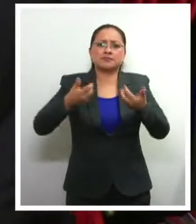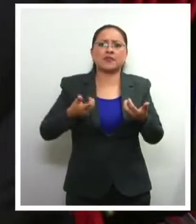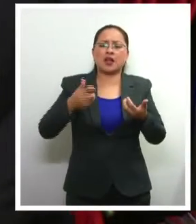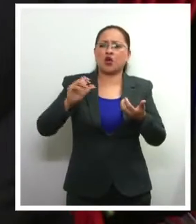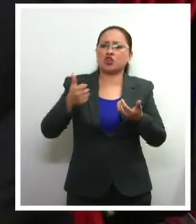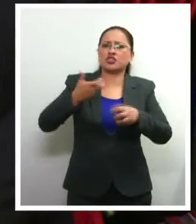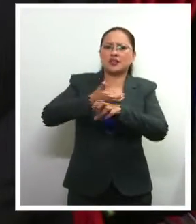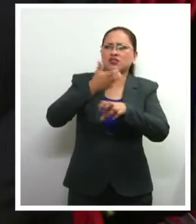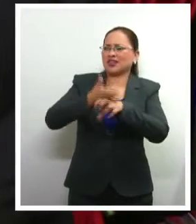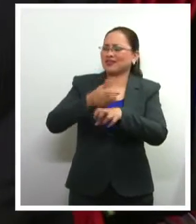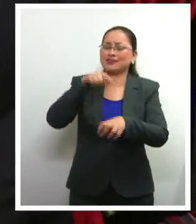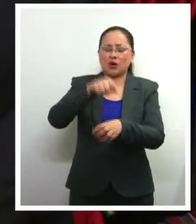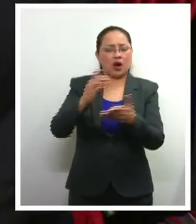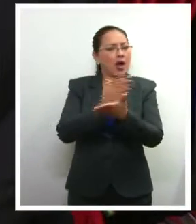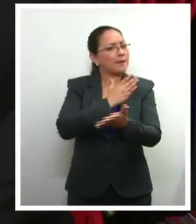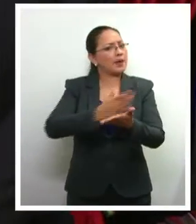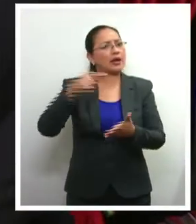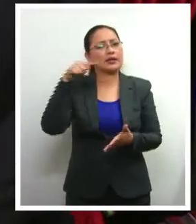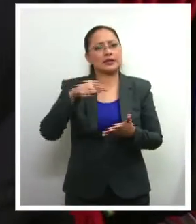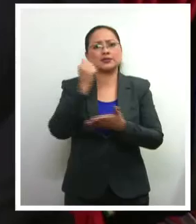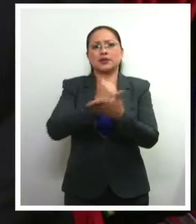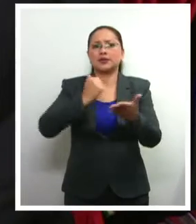de las entidades federativas.